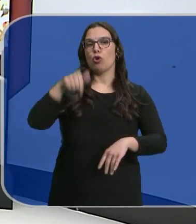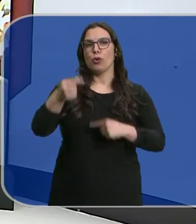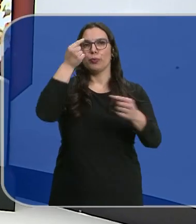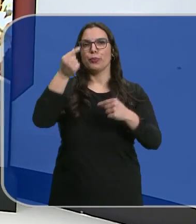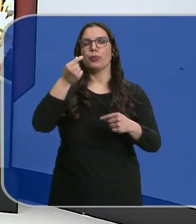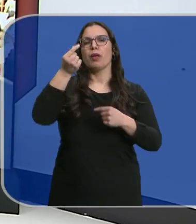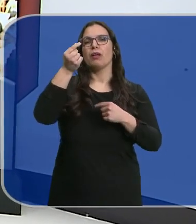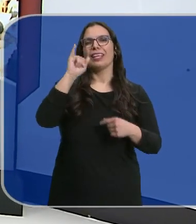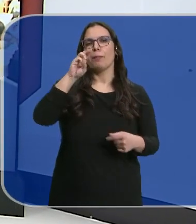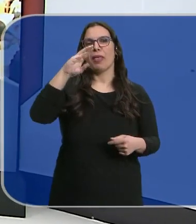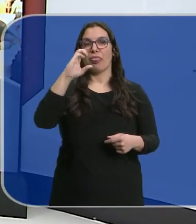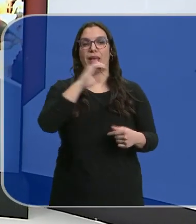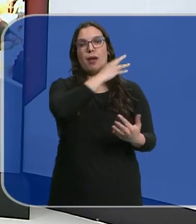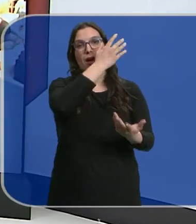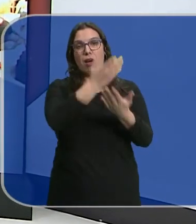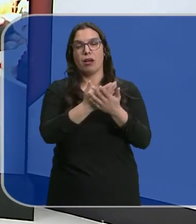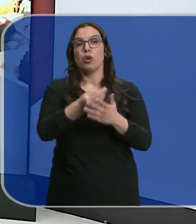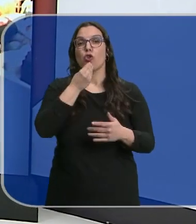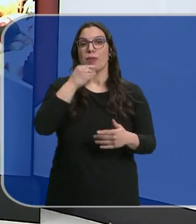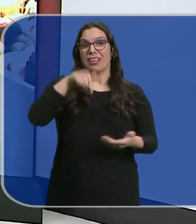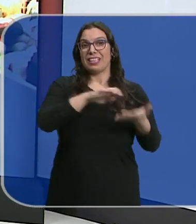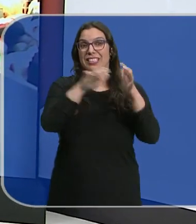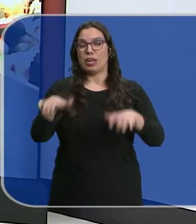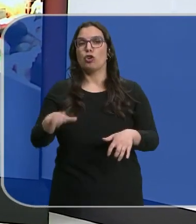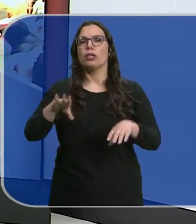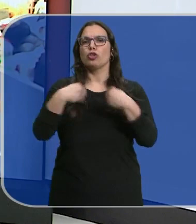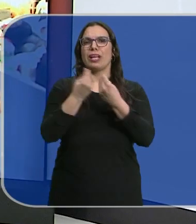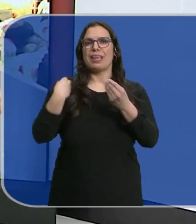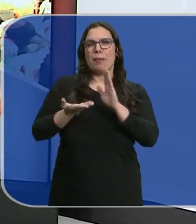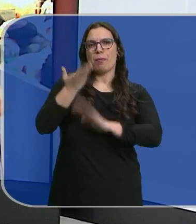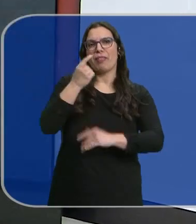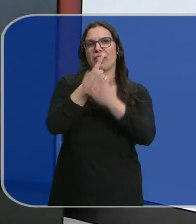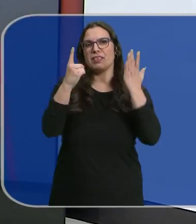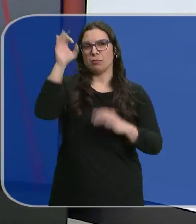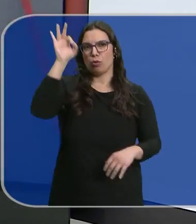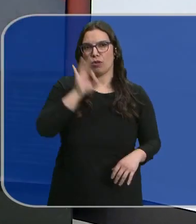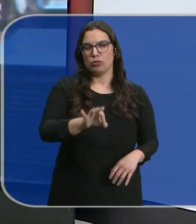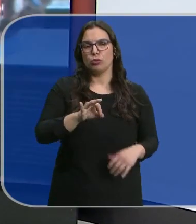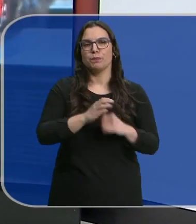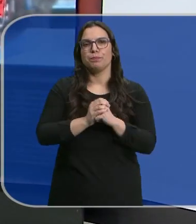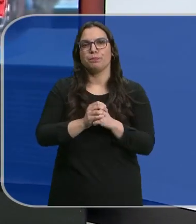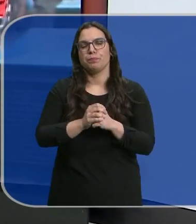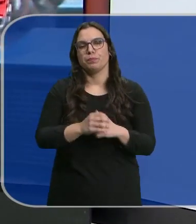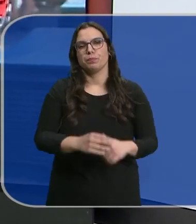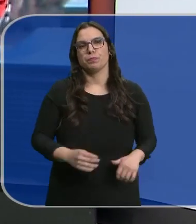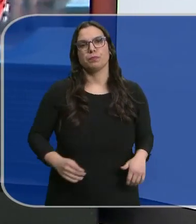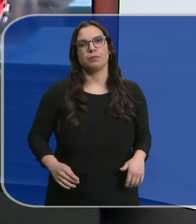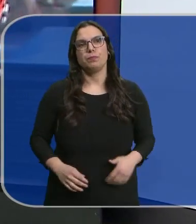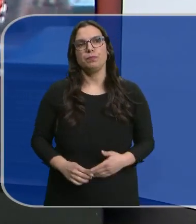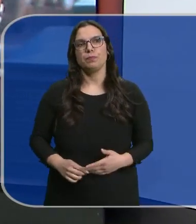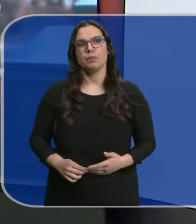los datos del IPC y el acumulado en la cesta de la compra de Castilla y León llega a un incremento del 16%. Lidia Corral.